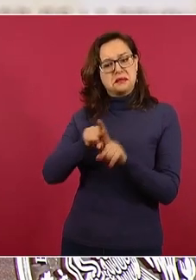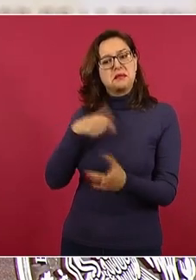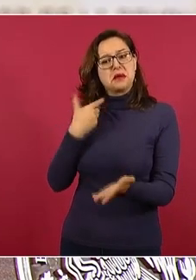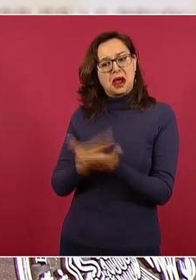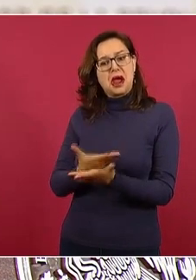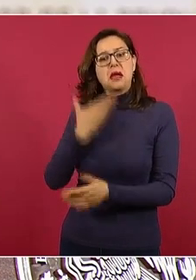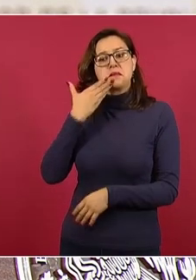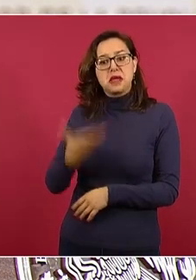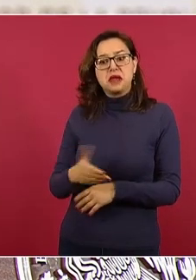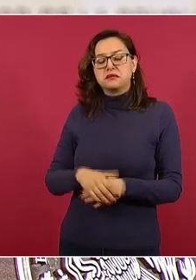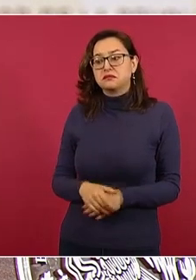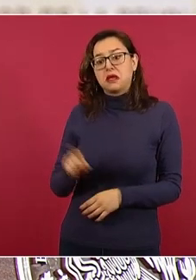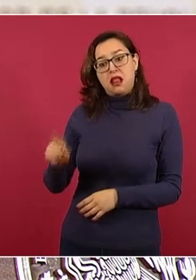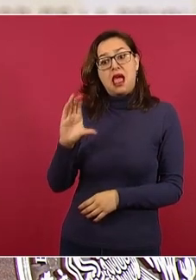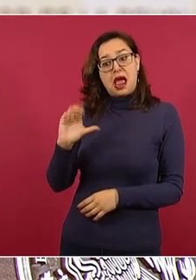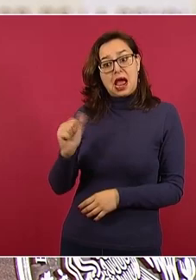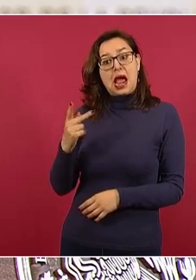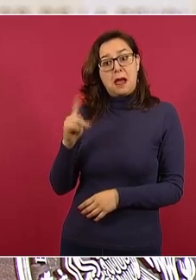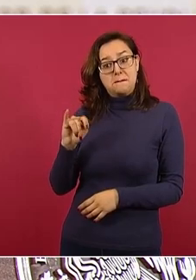aunque es capitalista.